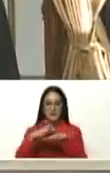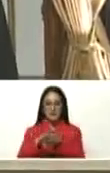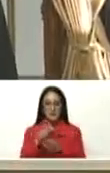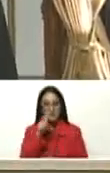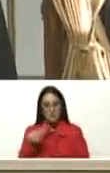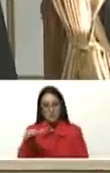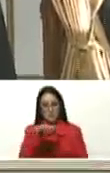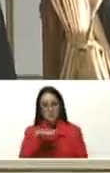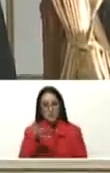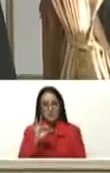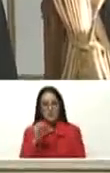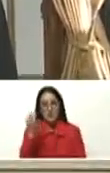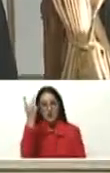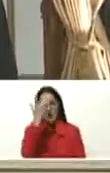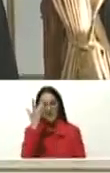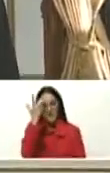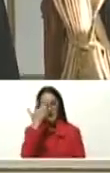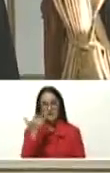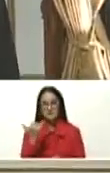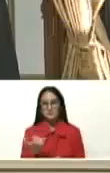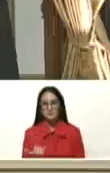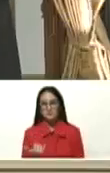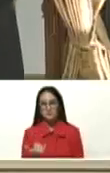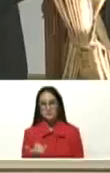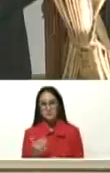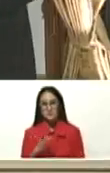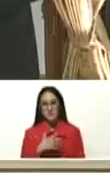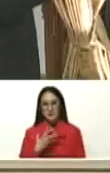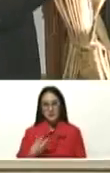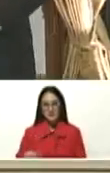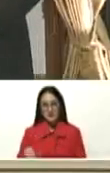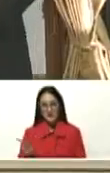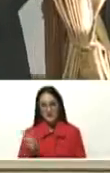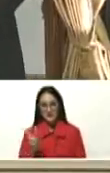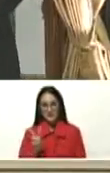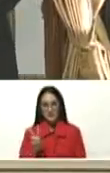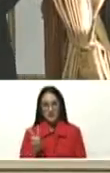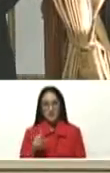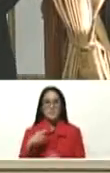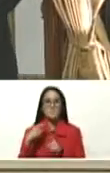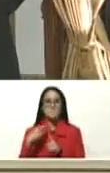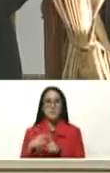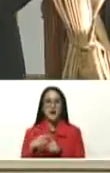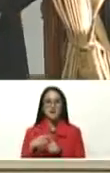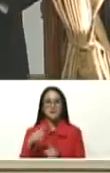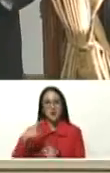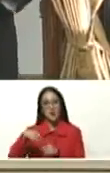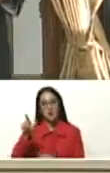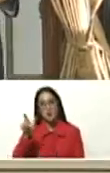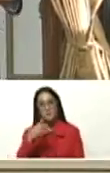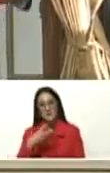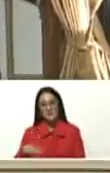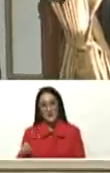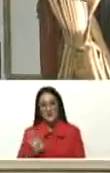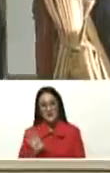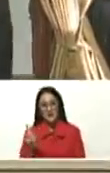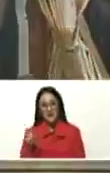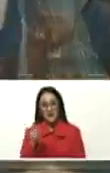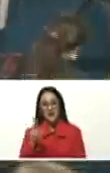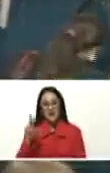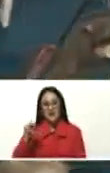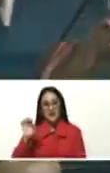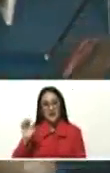los pueblos de África. Allí está presente el jefe de Estado venezolano y su homólogo de